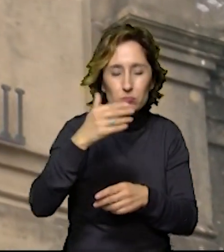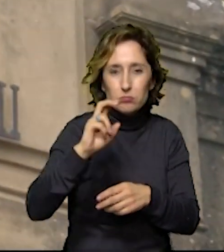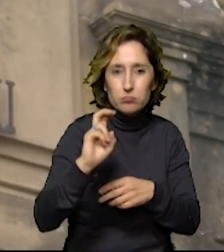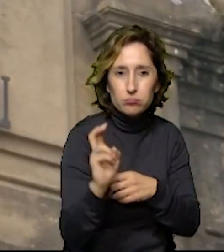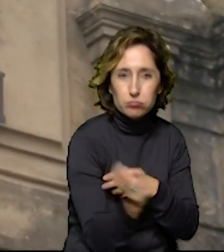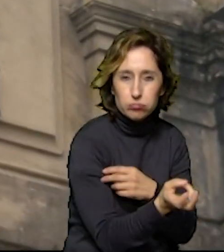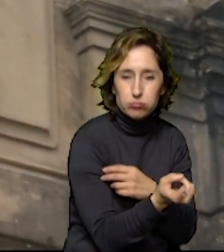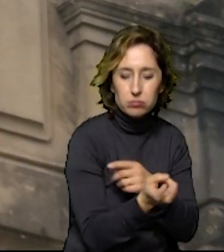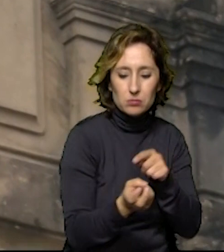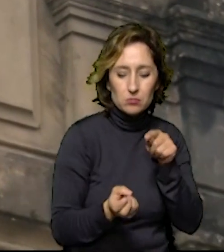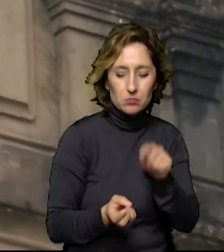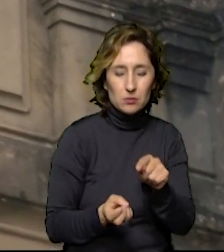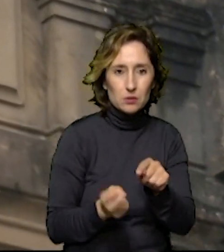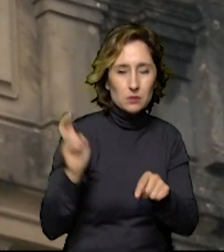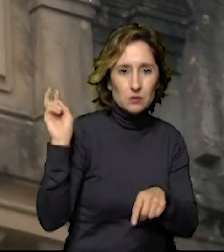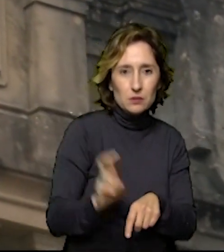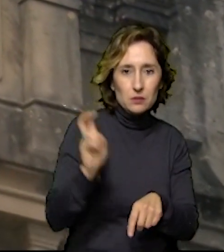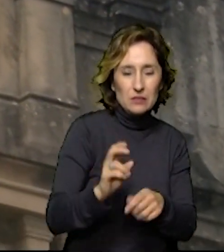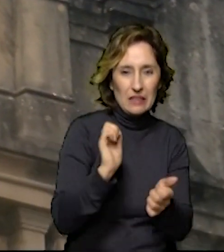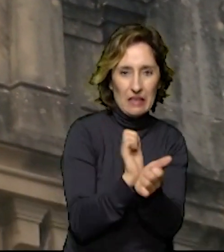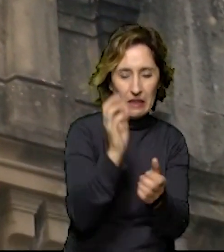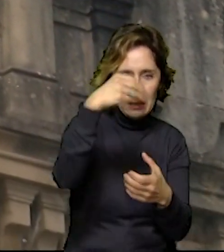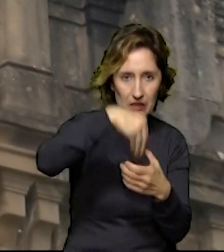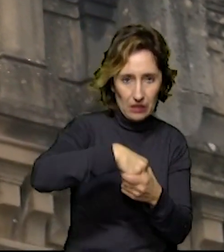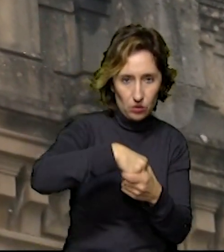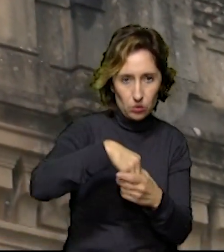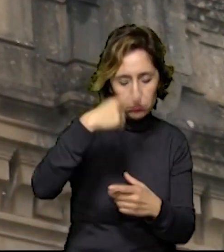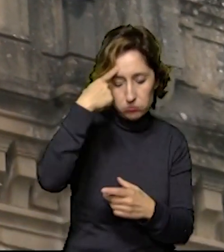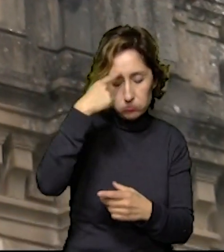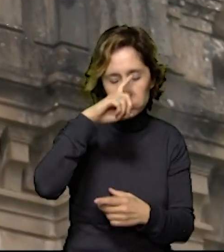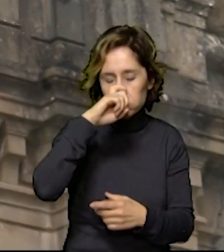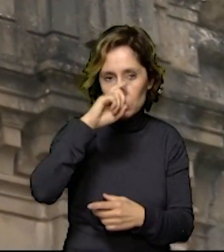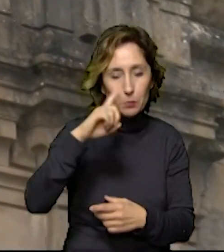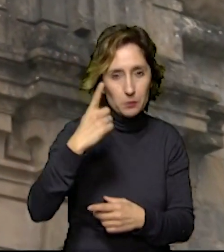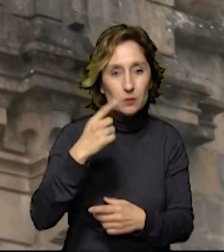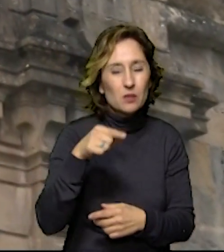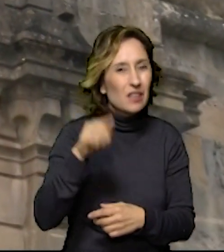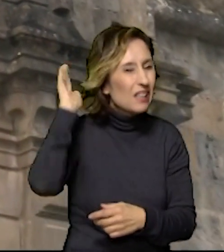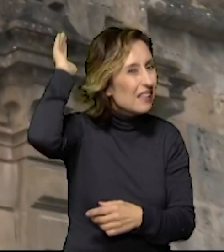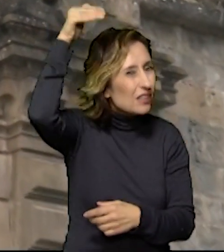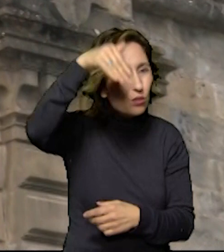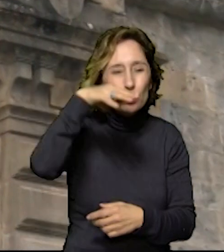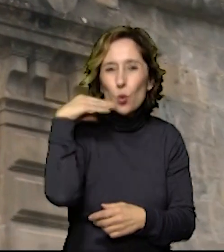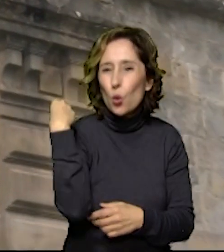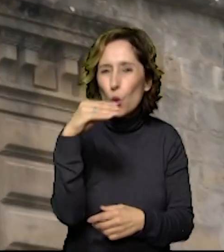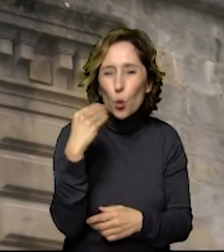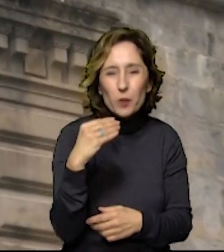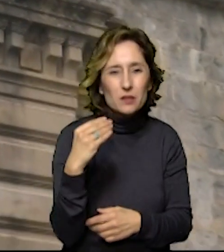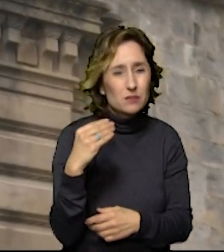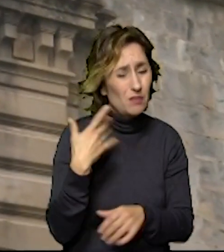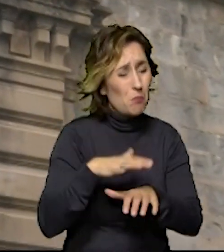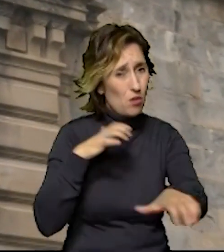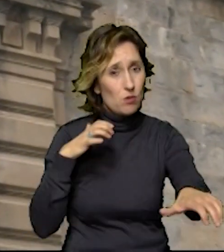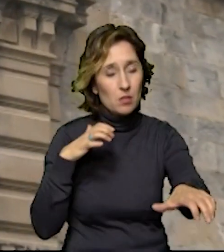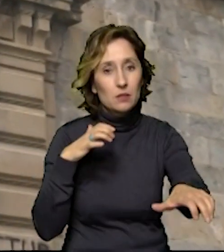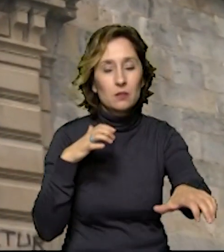en esta cárcel y que eran republicanos muy jóvenes en su inmensa